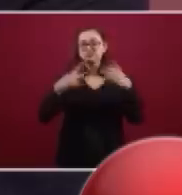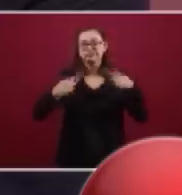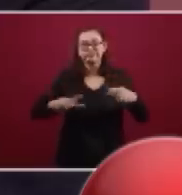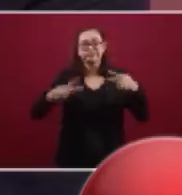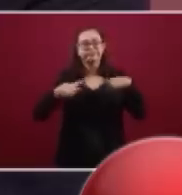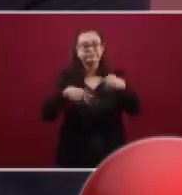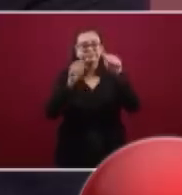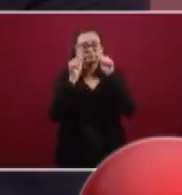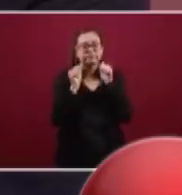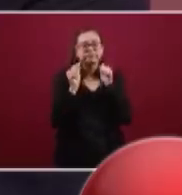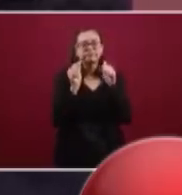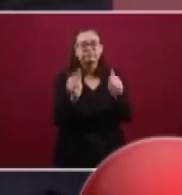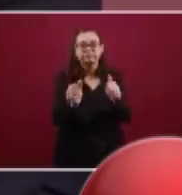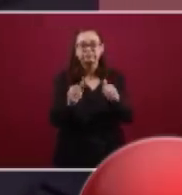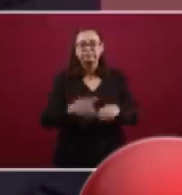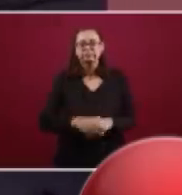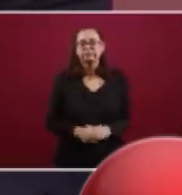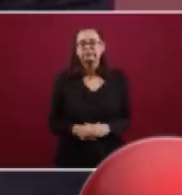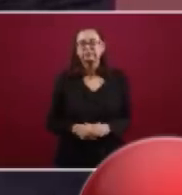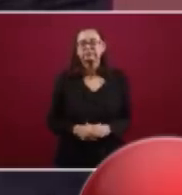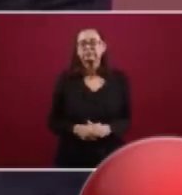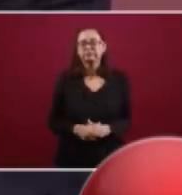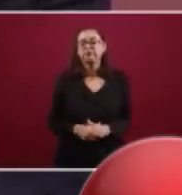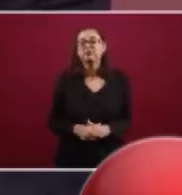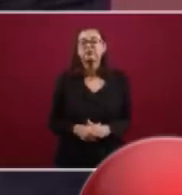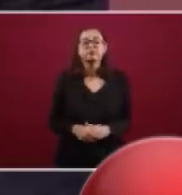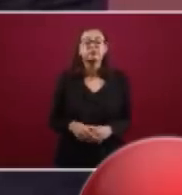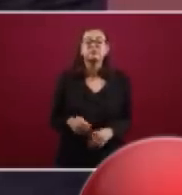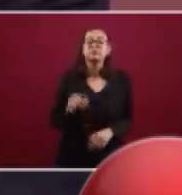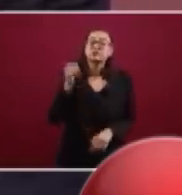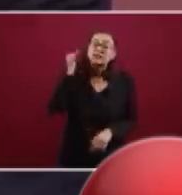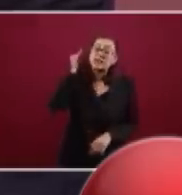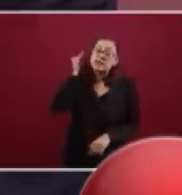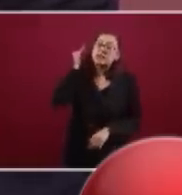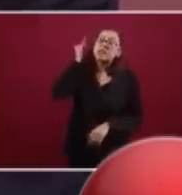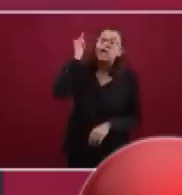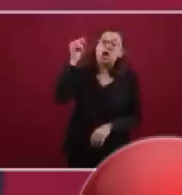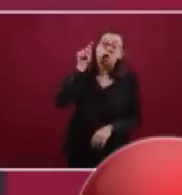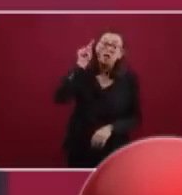Hay quienes me dicen, hasta en los pueblos más apartados,